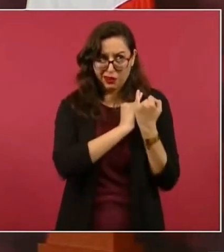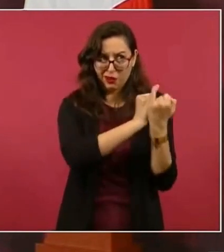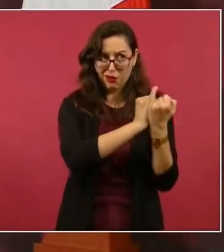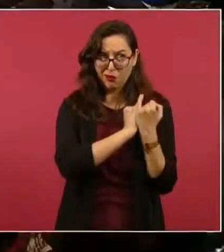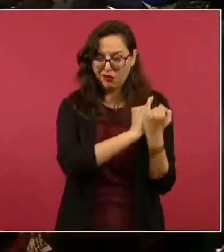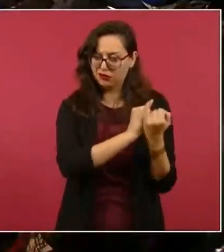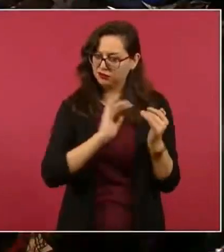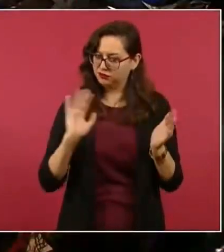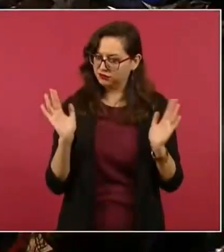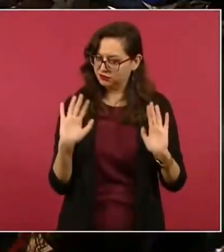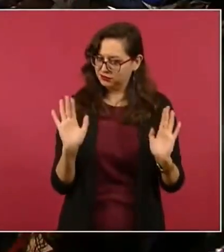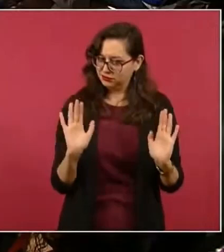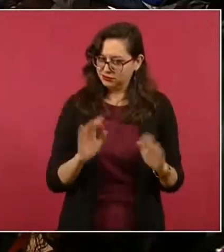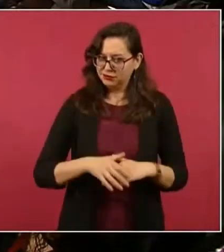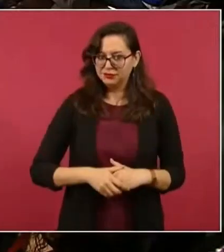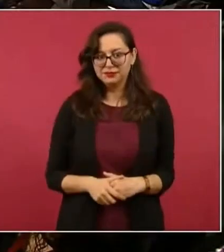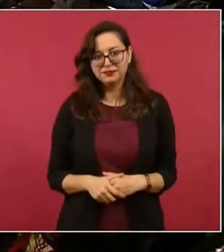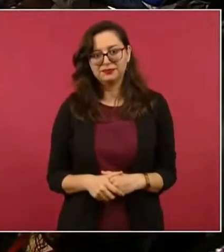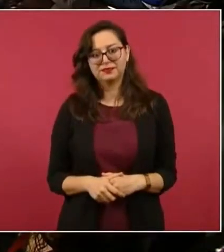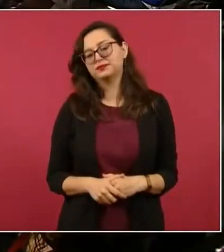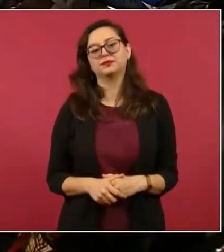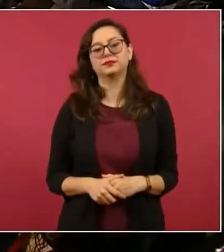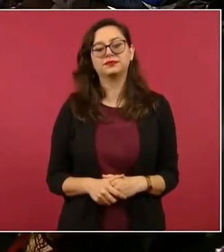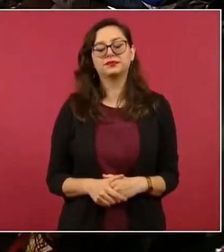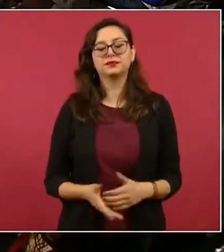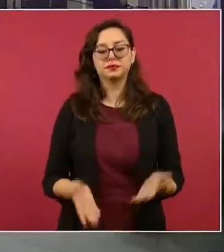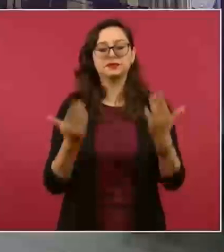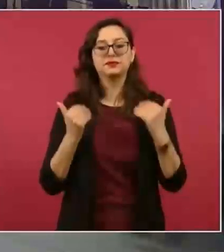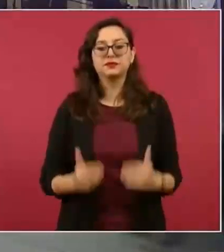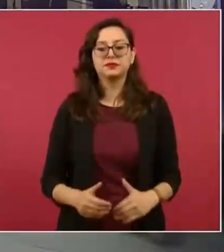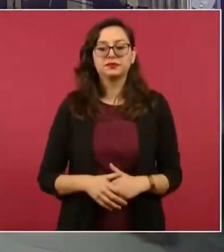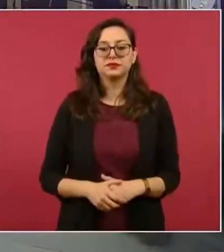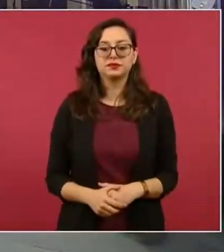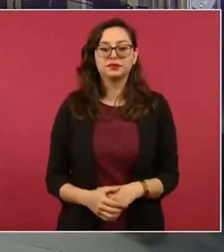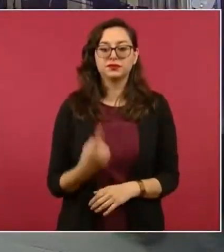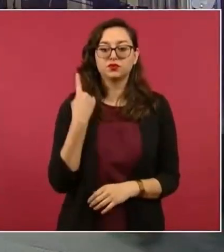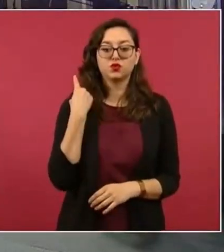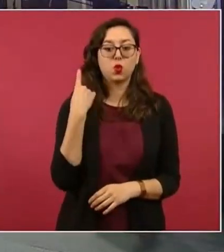bueno, vámonos. Una más.